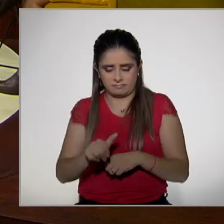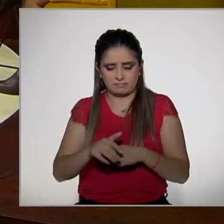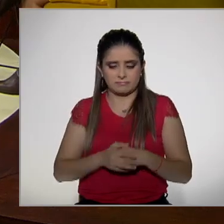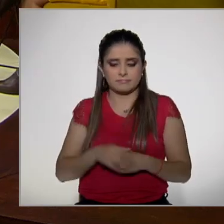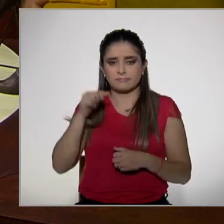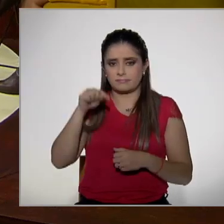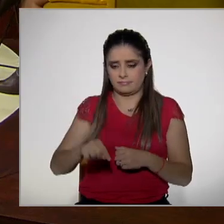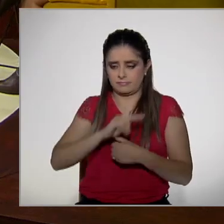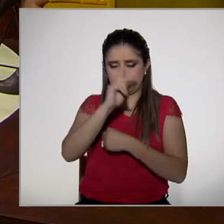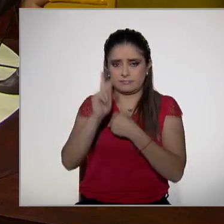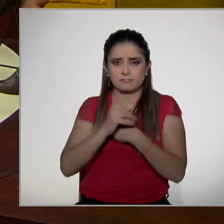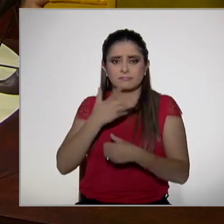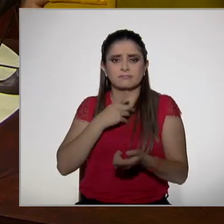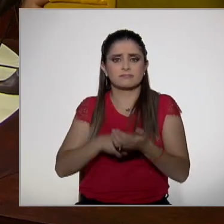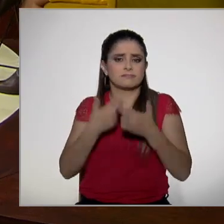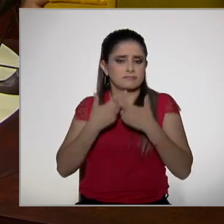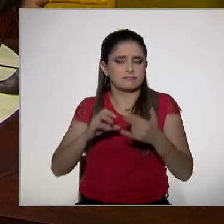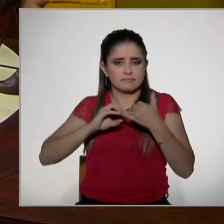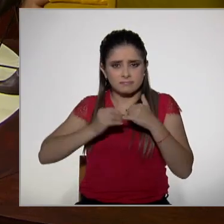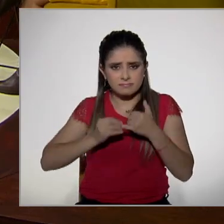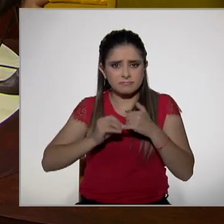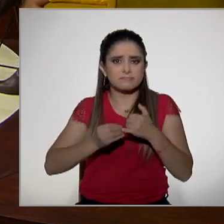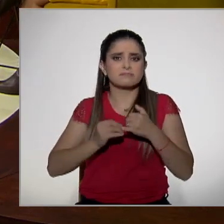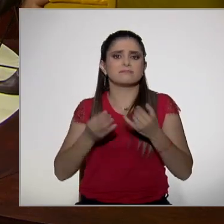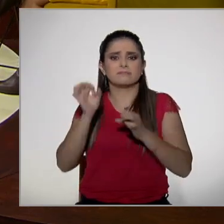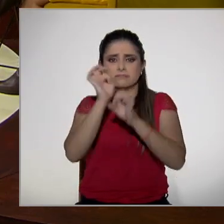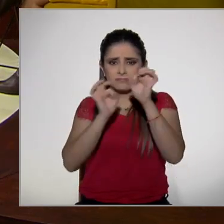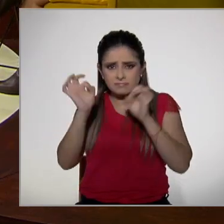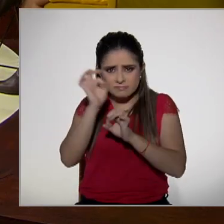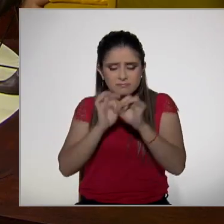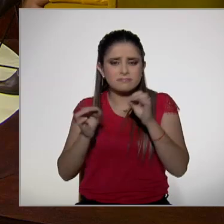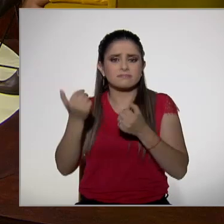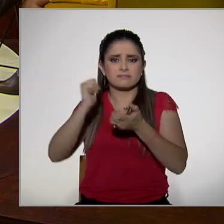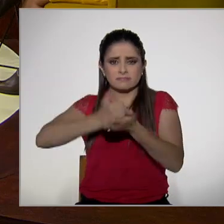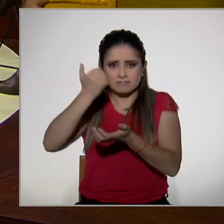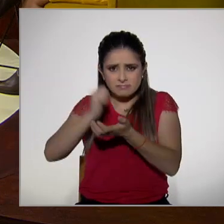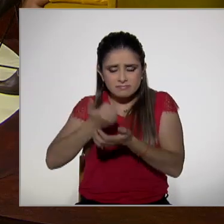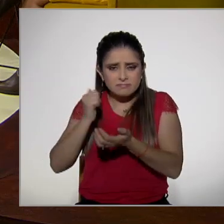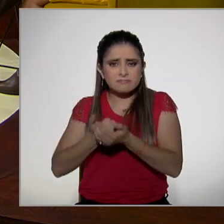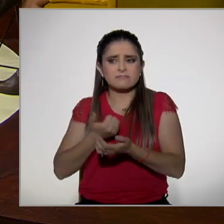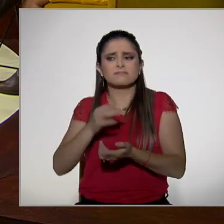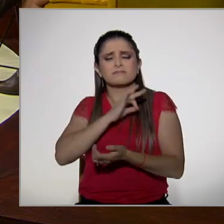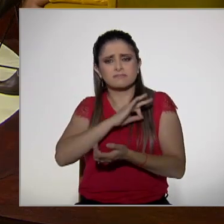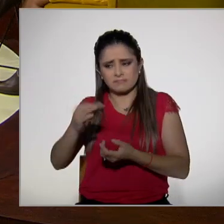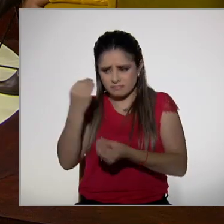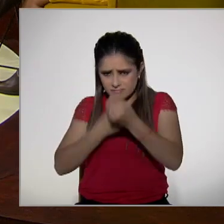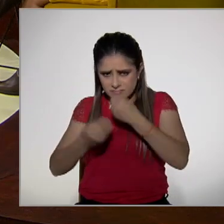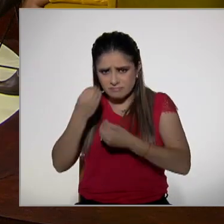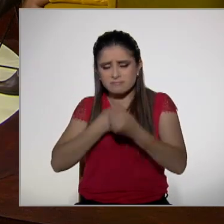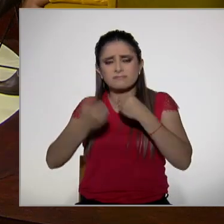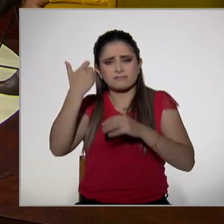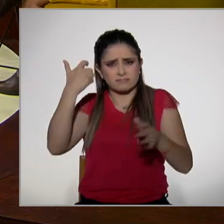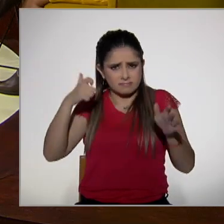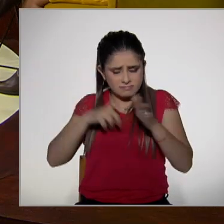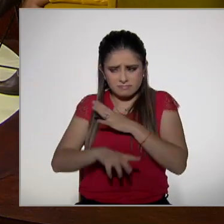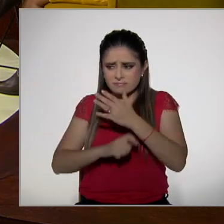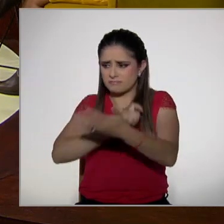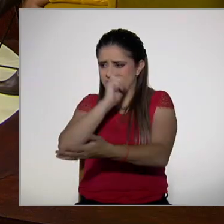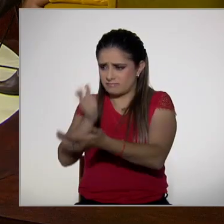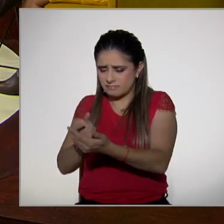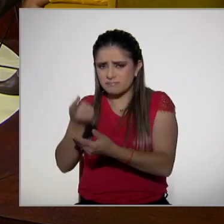un país muy rico en leguminosas en verduras se puede comer con un bajo presupuesto bien nutrido